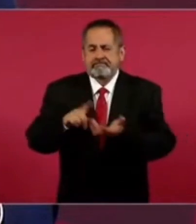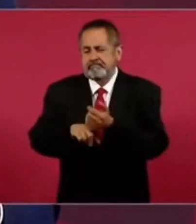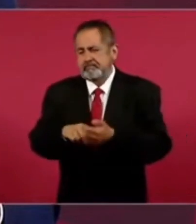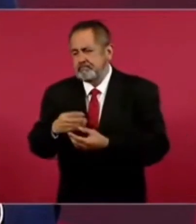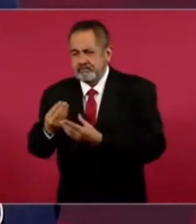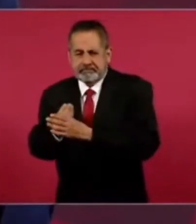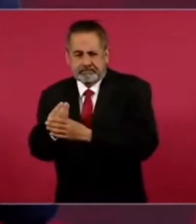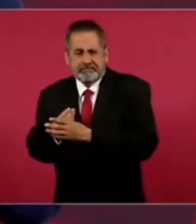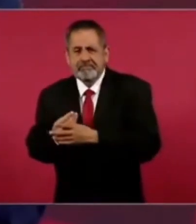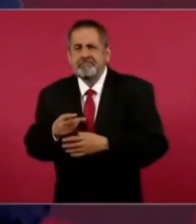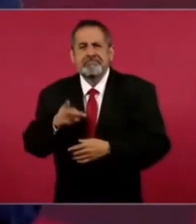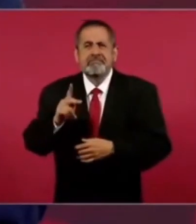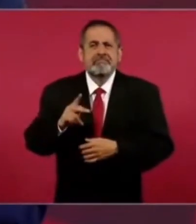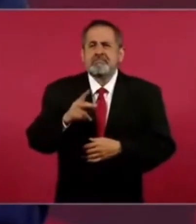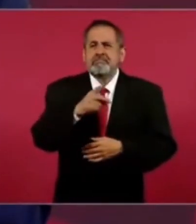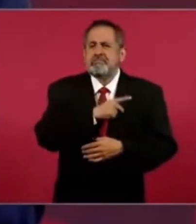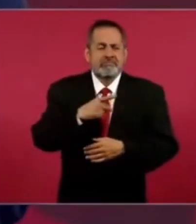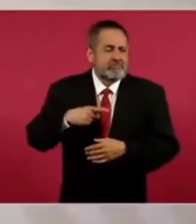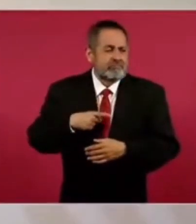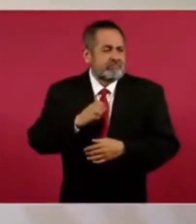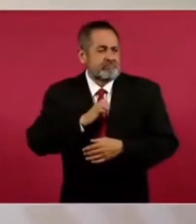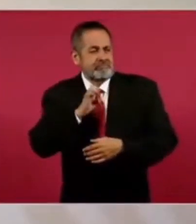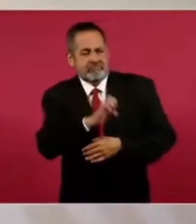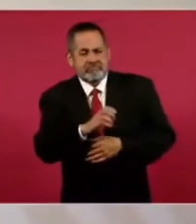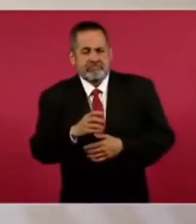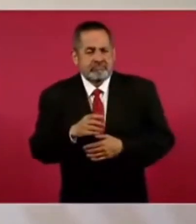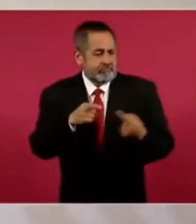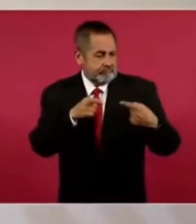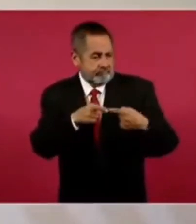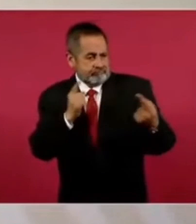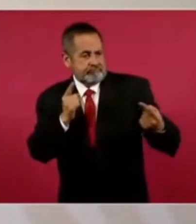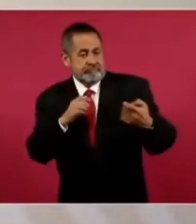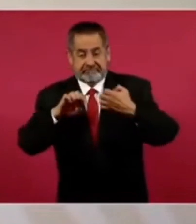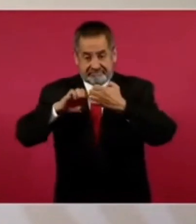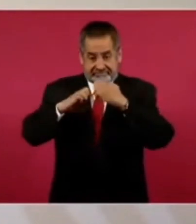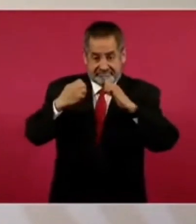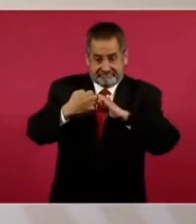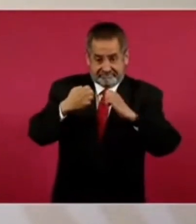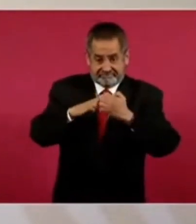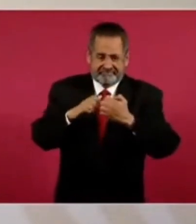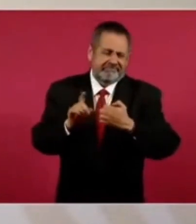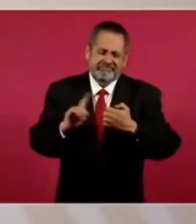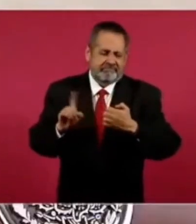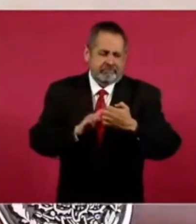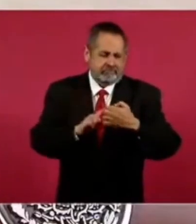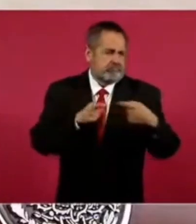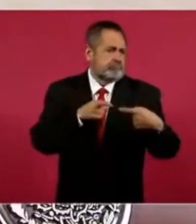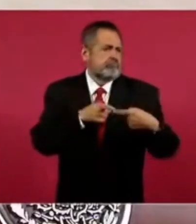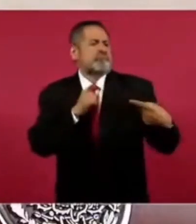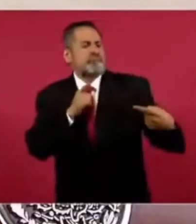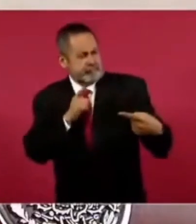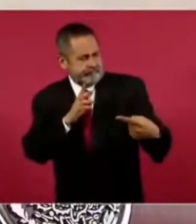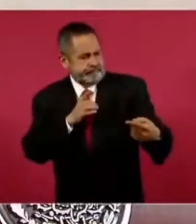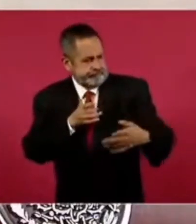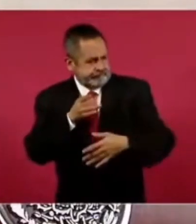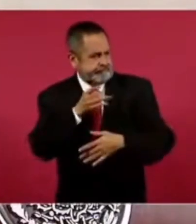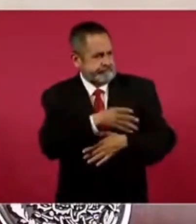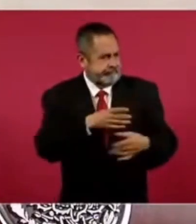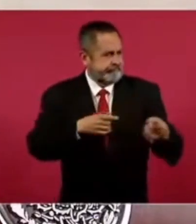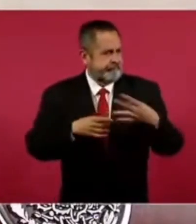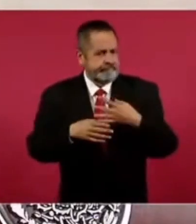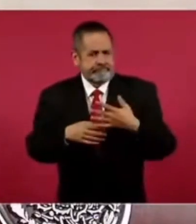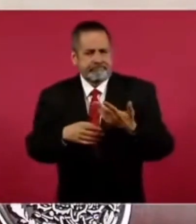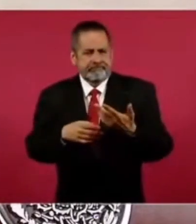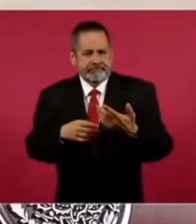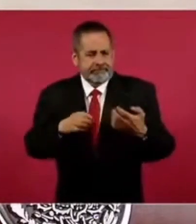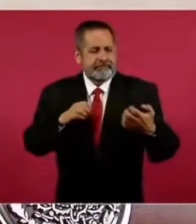Pero en la vida pública hay que tener adversarios, no enemigos, adversarios a vencer, no enemigos